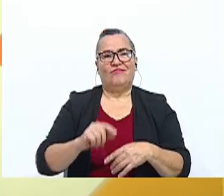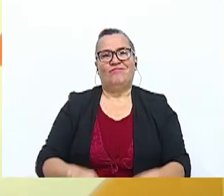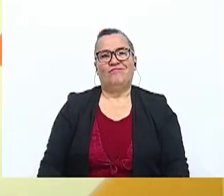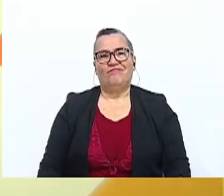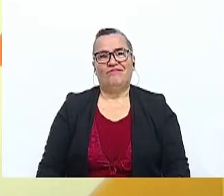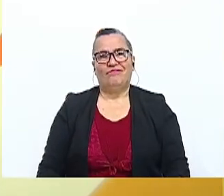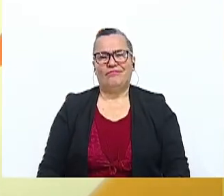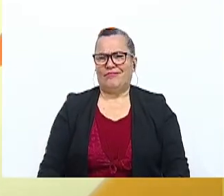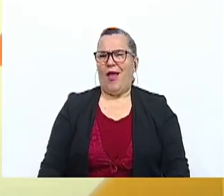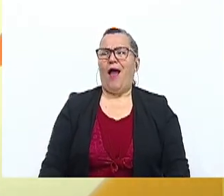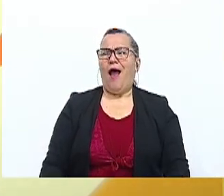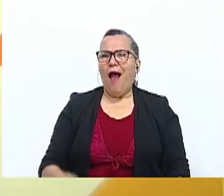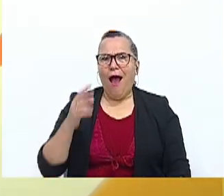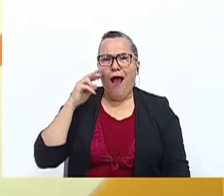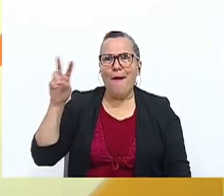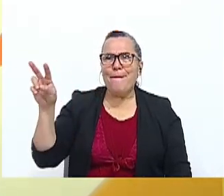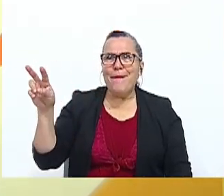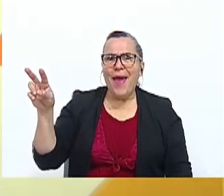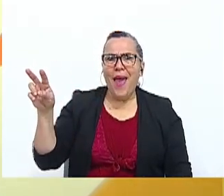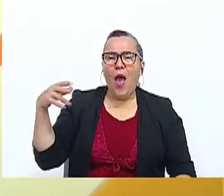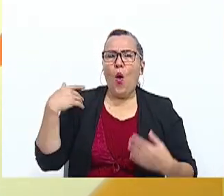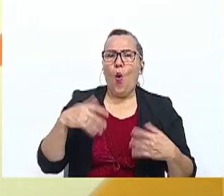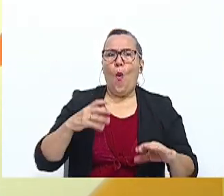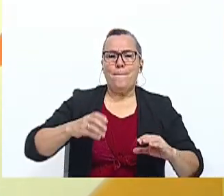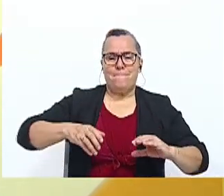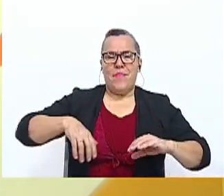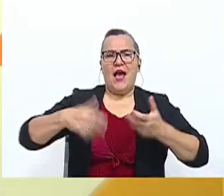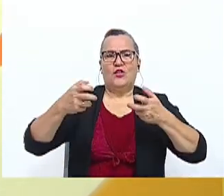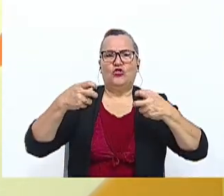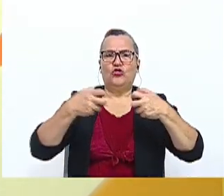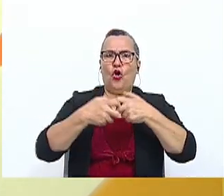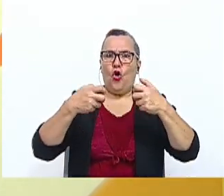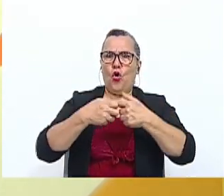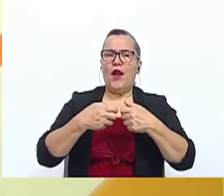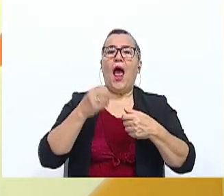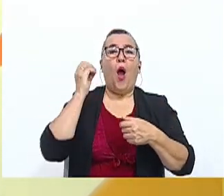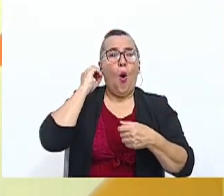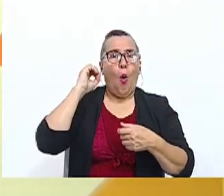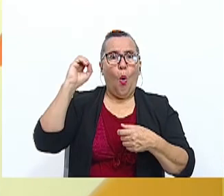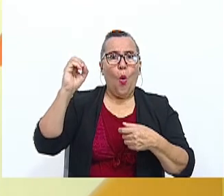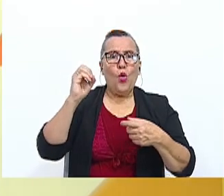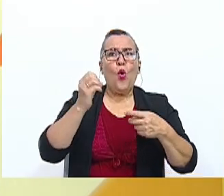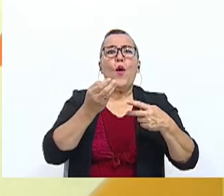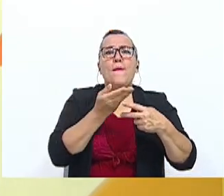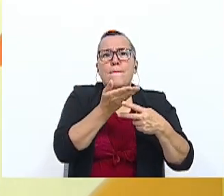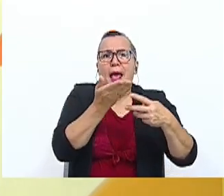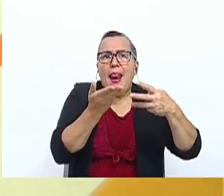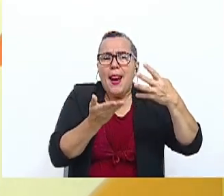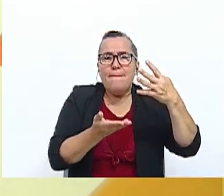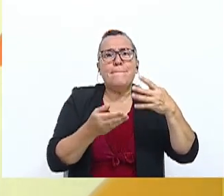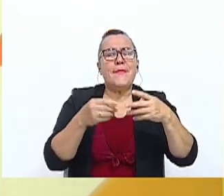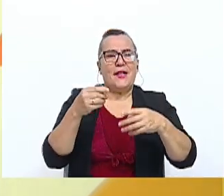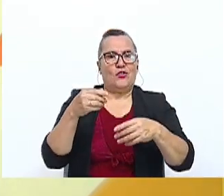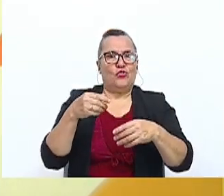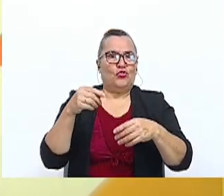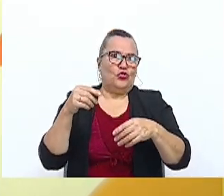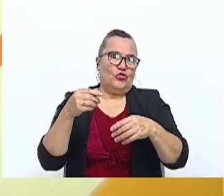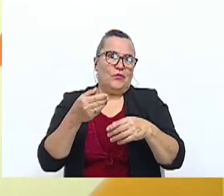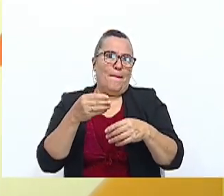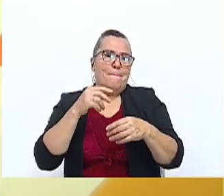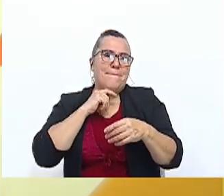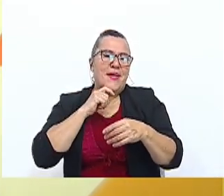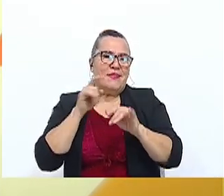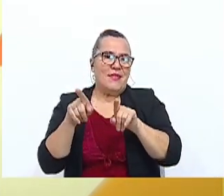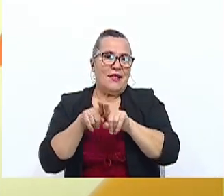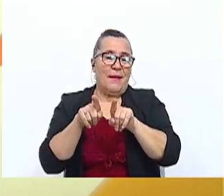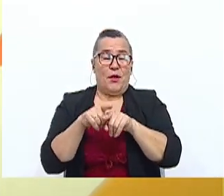Bueno, ustedes vieron, la basura electrónica tiene oro, muchos elementos metálicos. Así que somos responsables y de ahora en adelante,